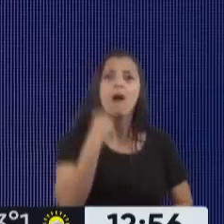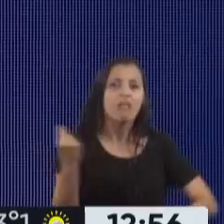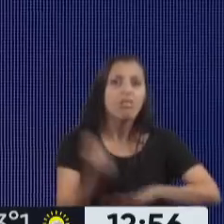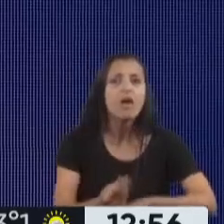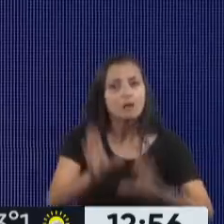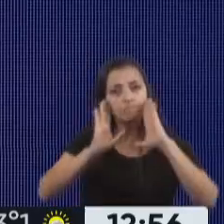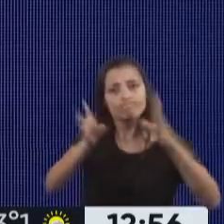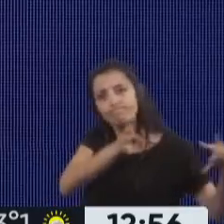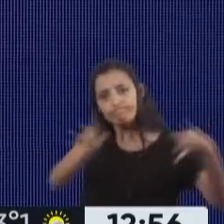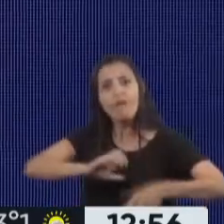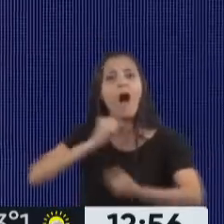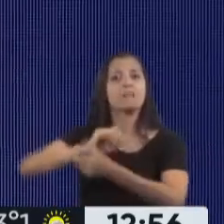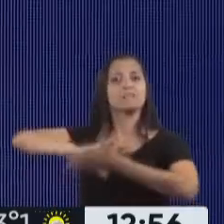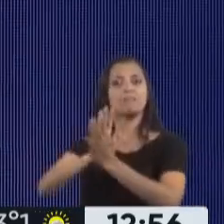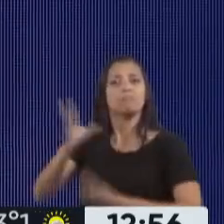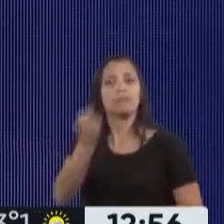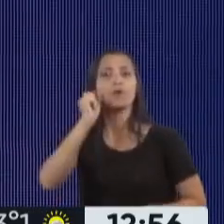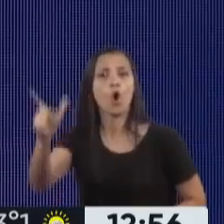gestión.